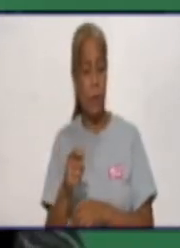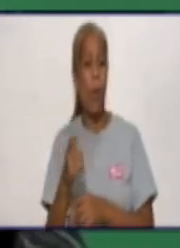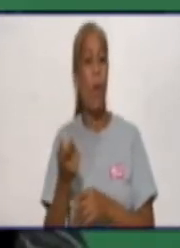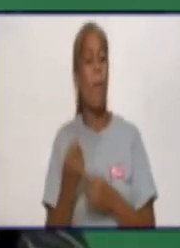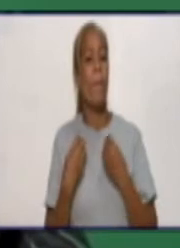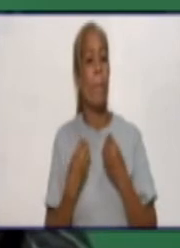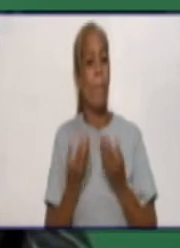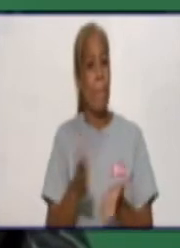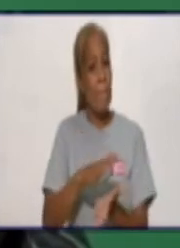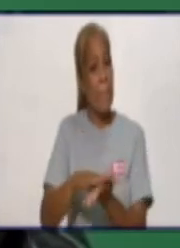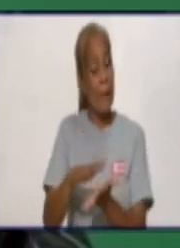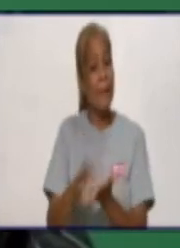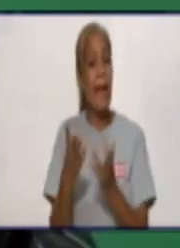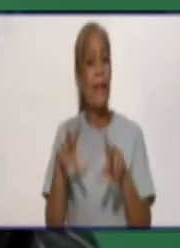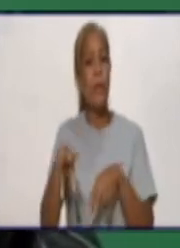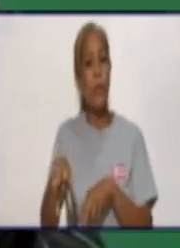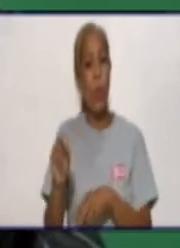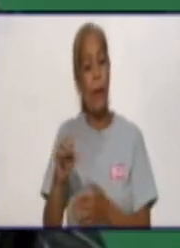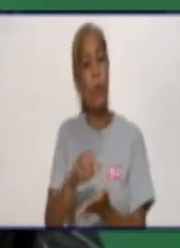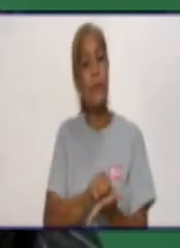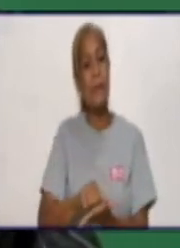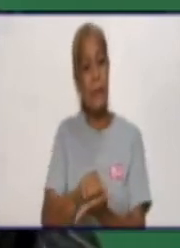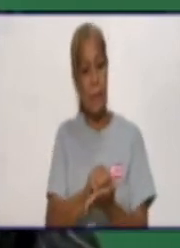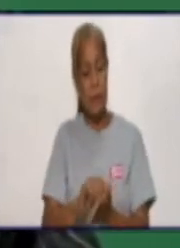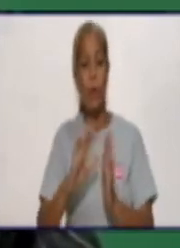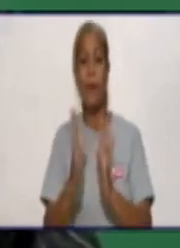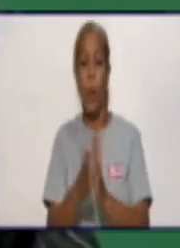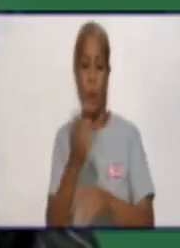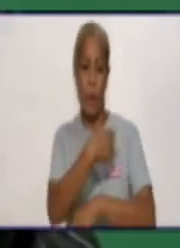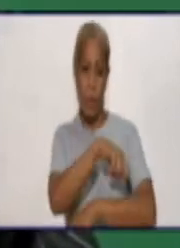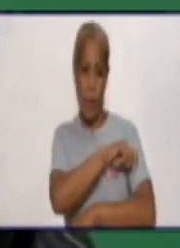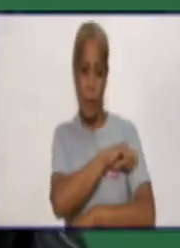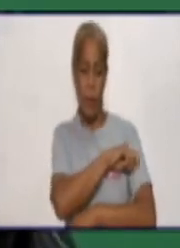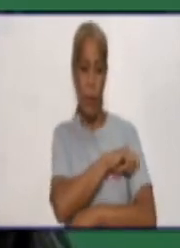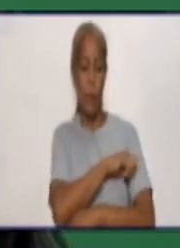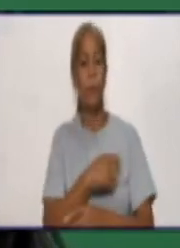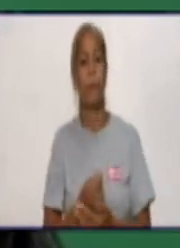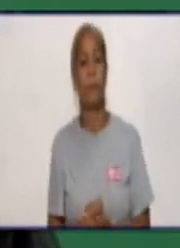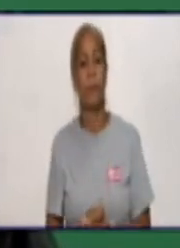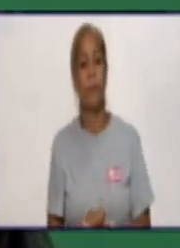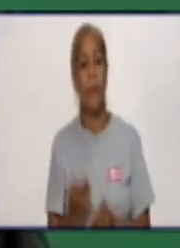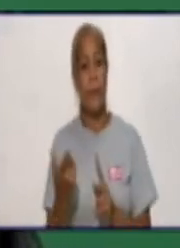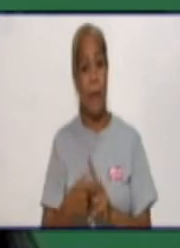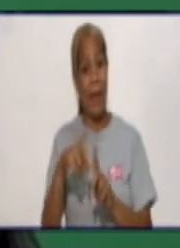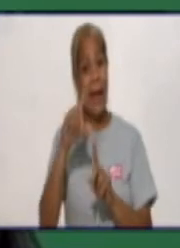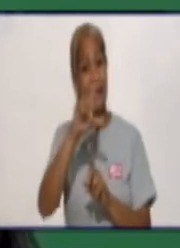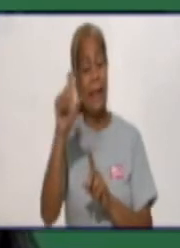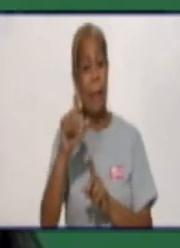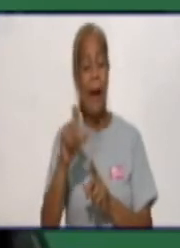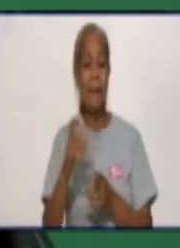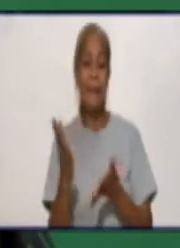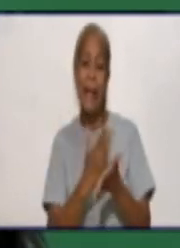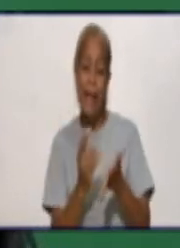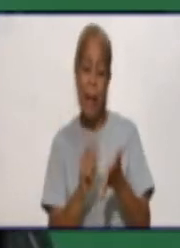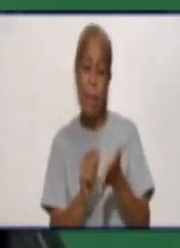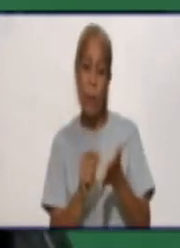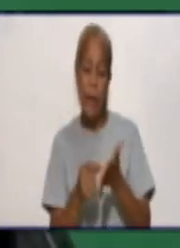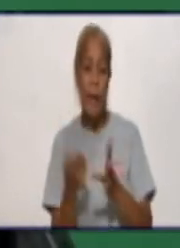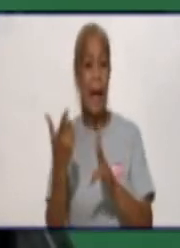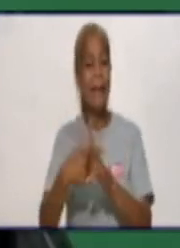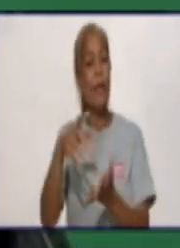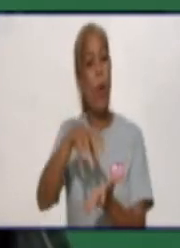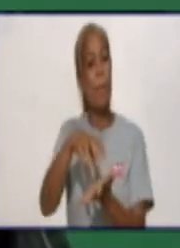presta nuevas opciones de servicio en esta población ahora en el tema de la bodega y mercado ideales